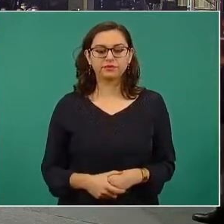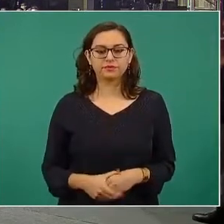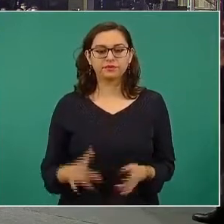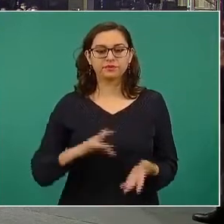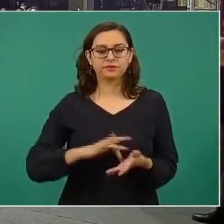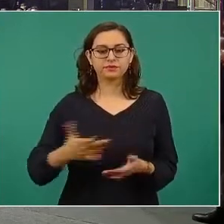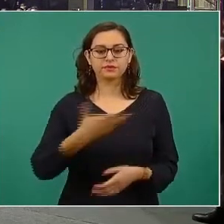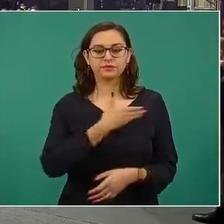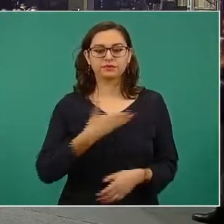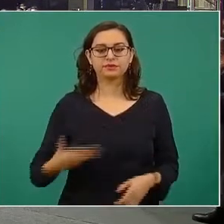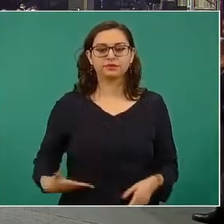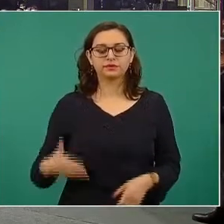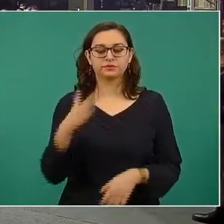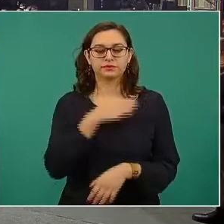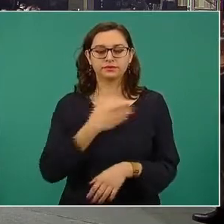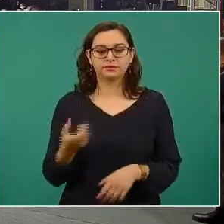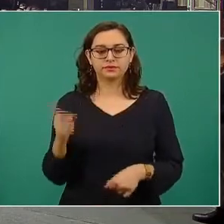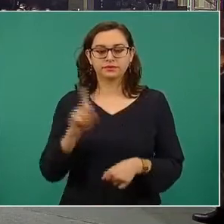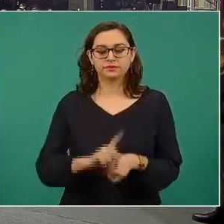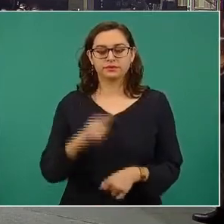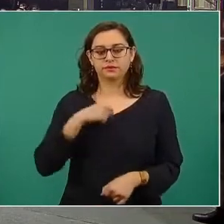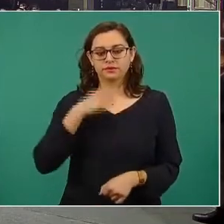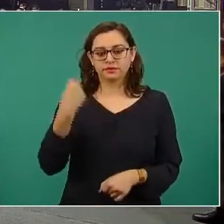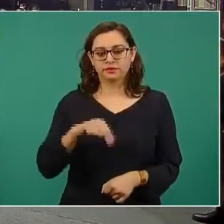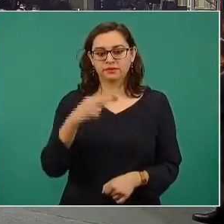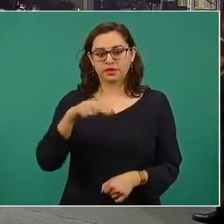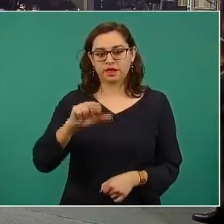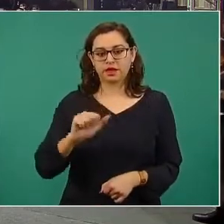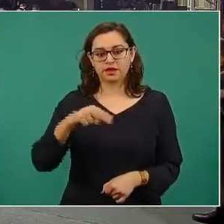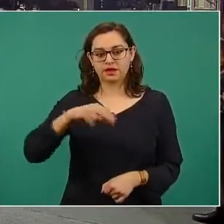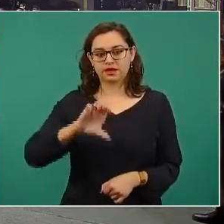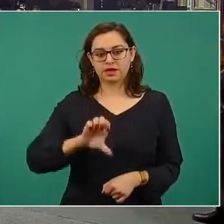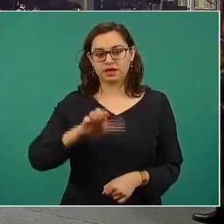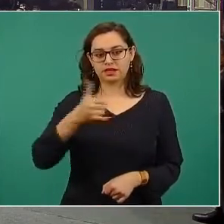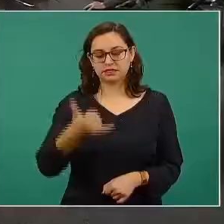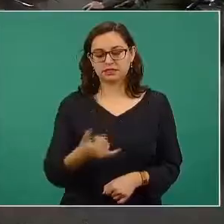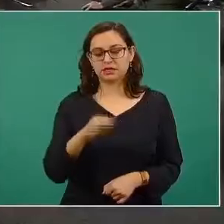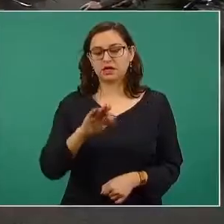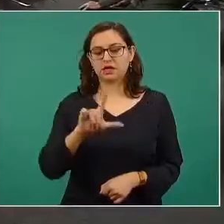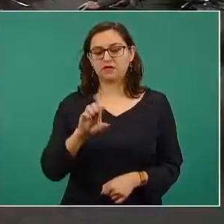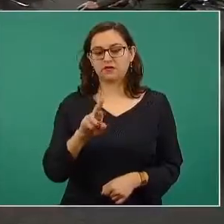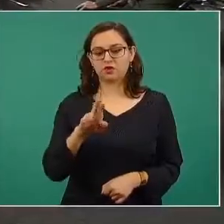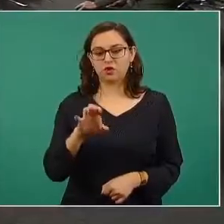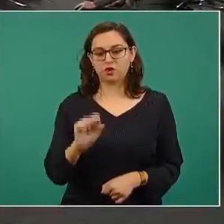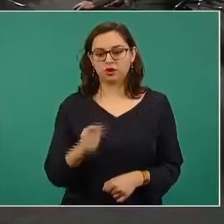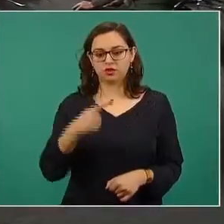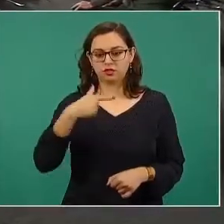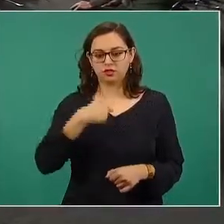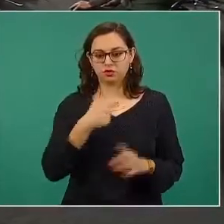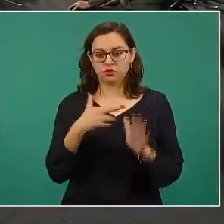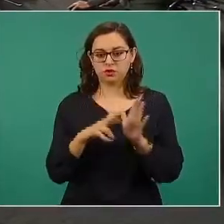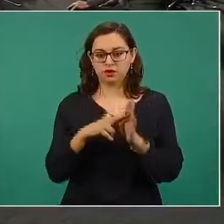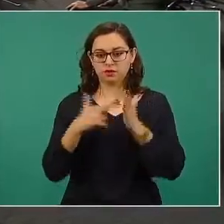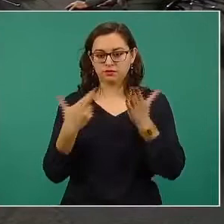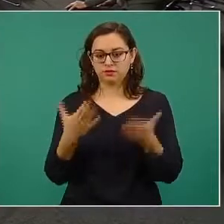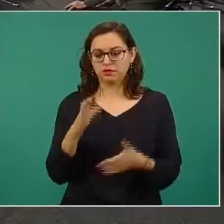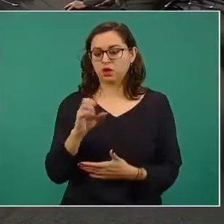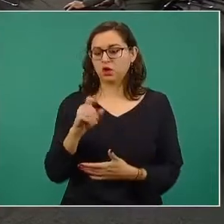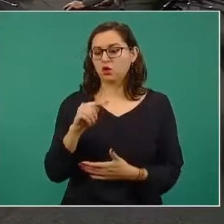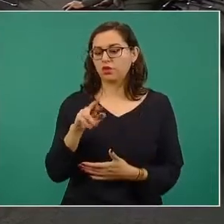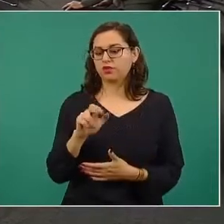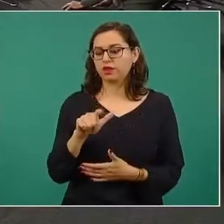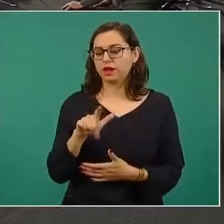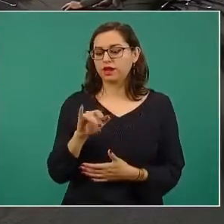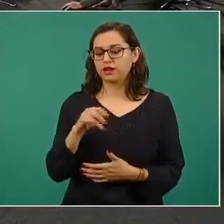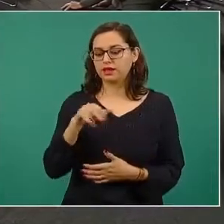Gracias, presidente. Buenos días. Nancy Flores, de la revista Contralínea, y buenos días a los secretarios y al subsecretario. Presidente, en Contralínea